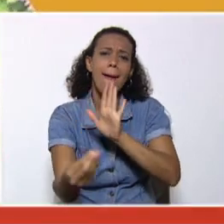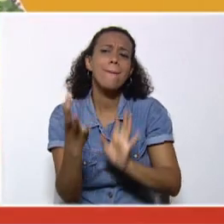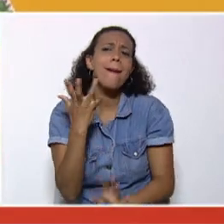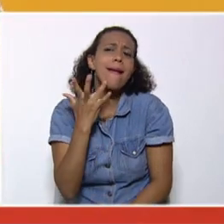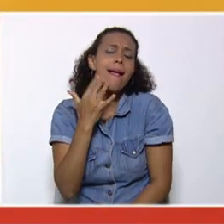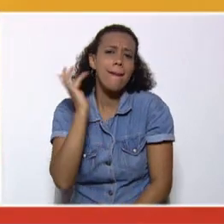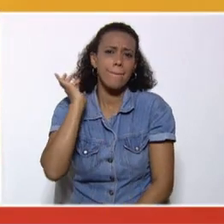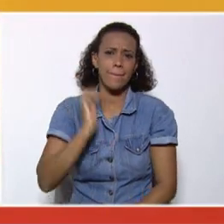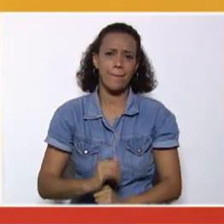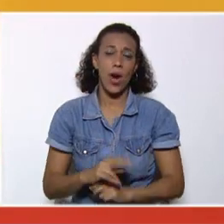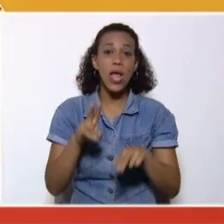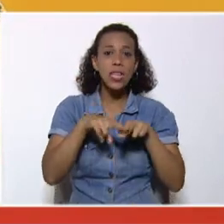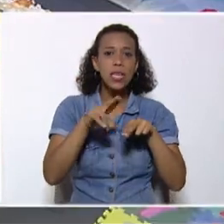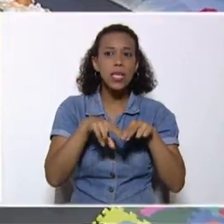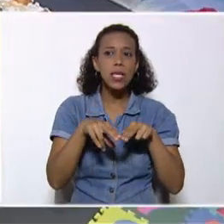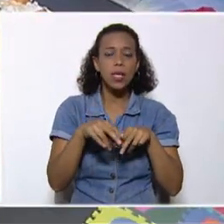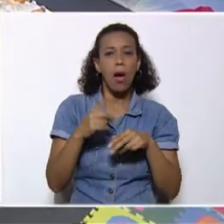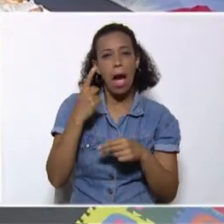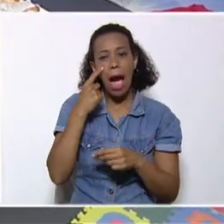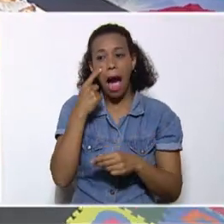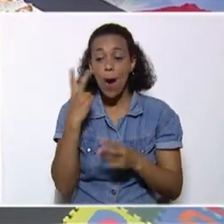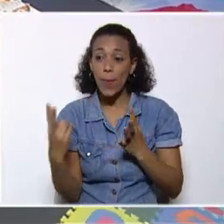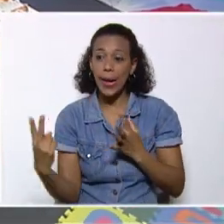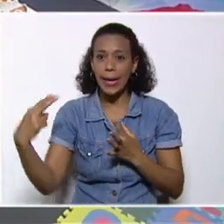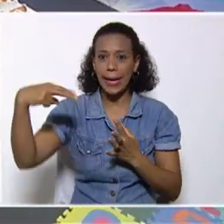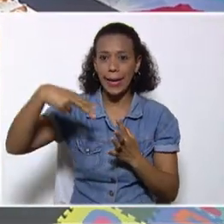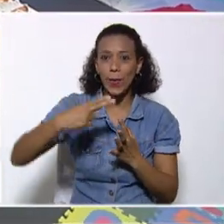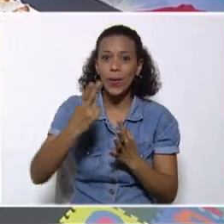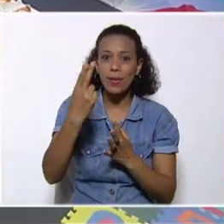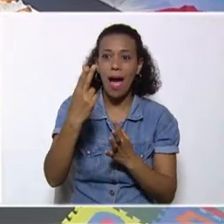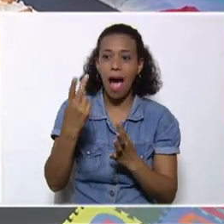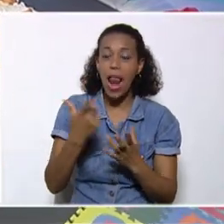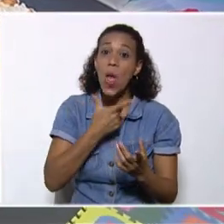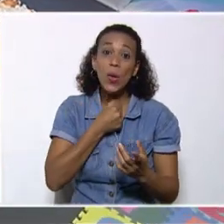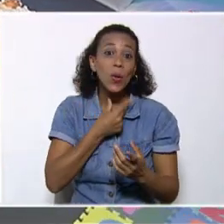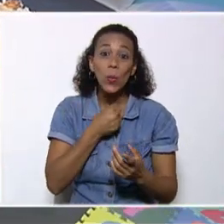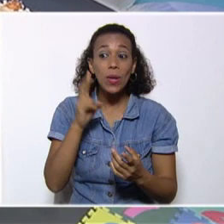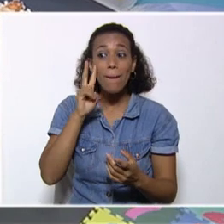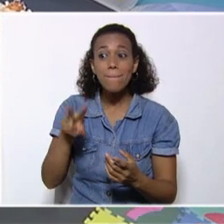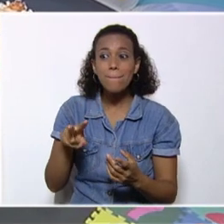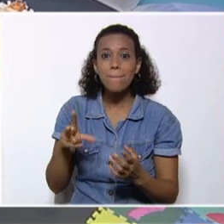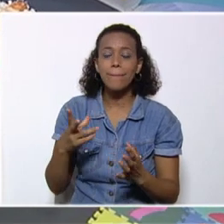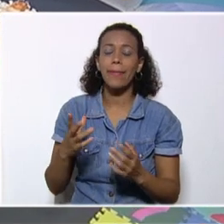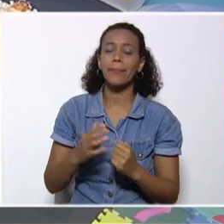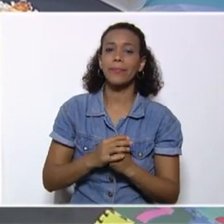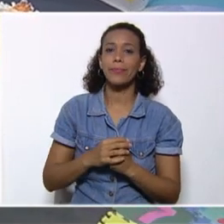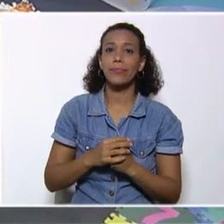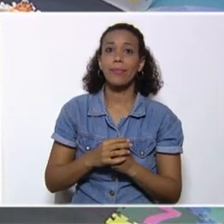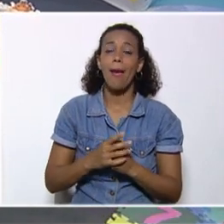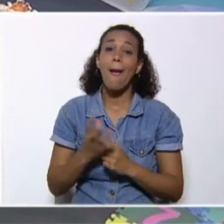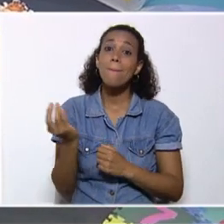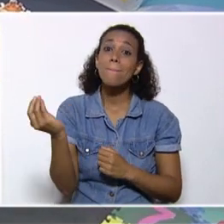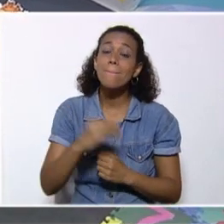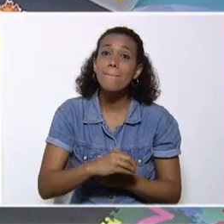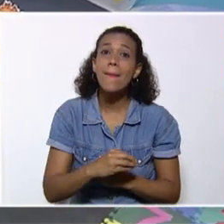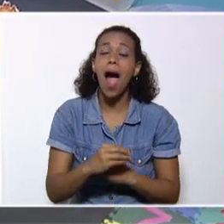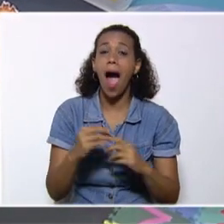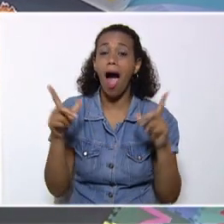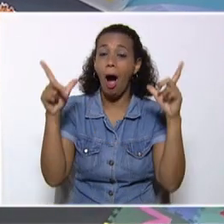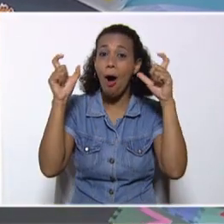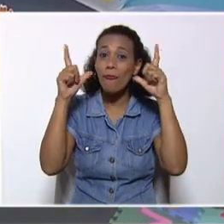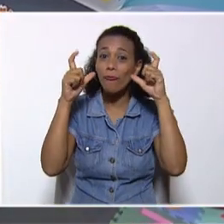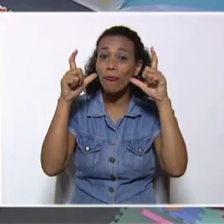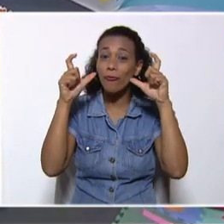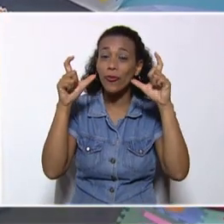casa. La niña y el niño puede ir recortando lo que guste. También tenemos por acá otras